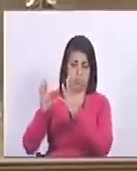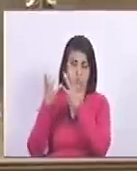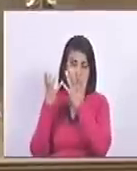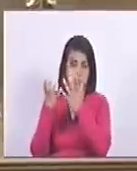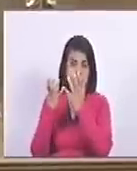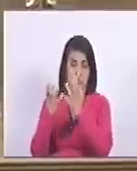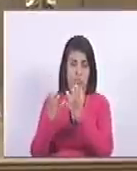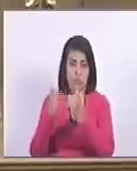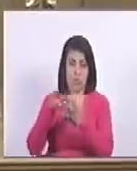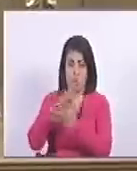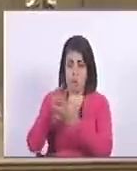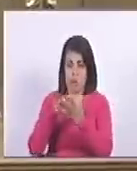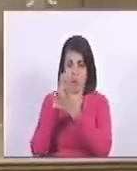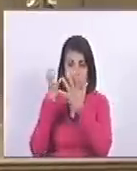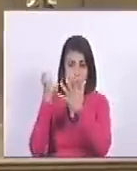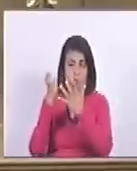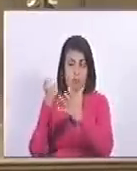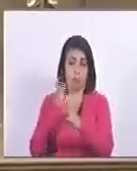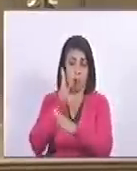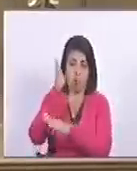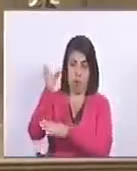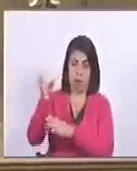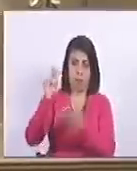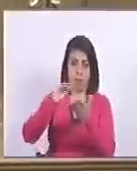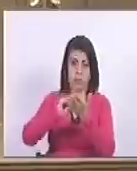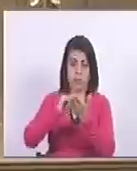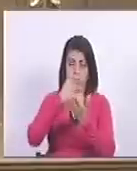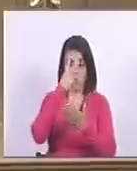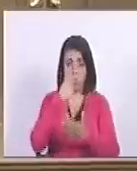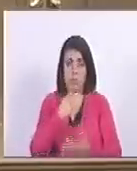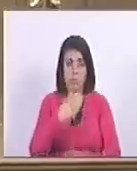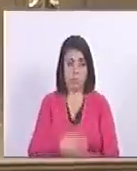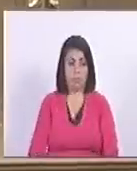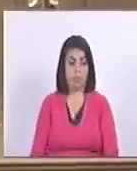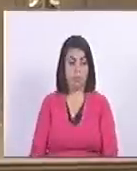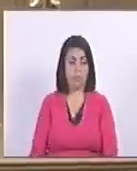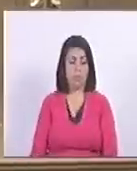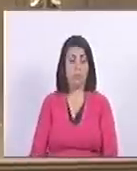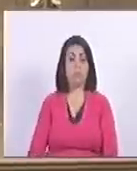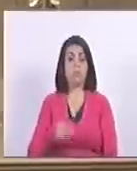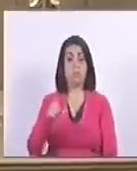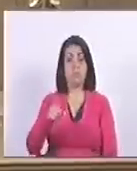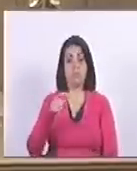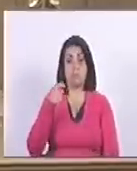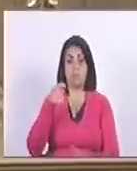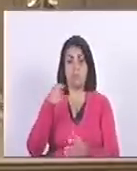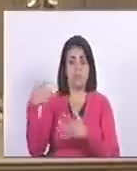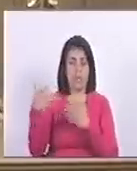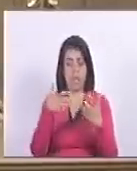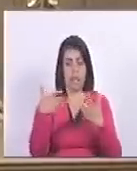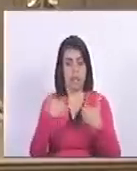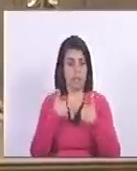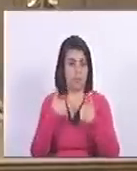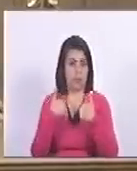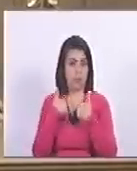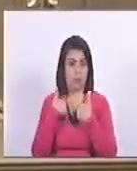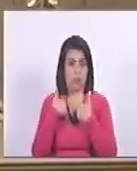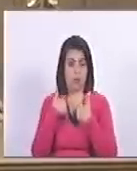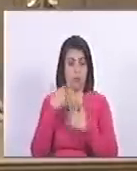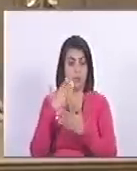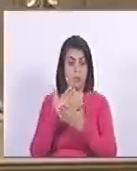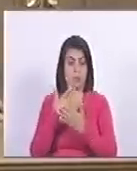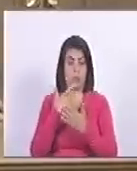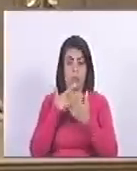bastantes. Vayan a redimir a los pobres, a los que están pagando la guerra que